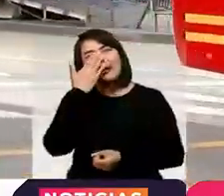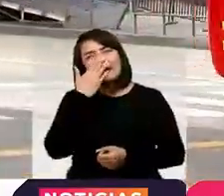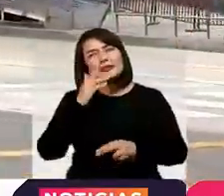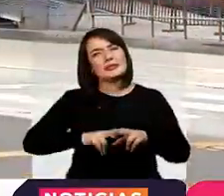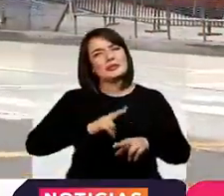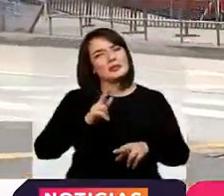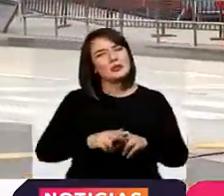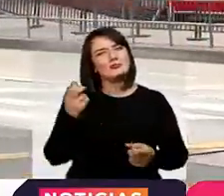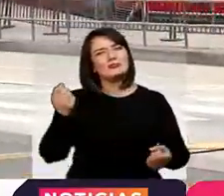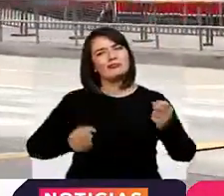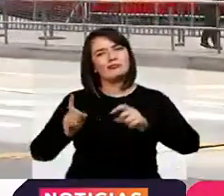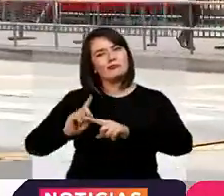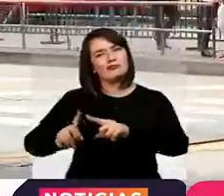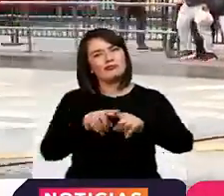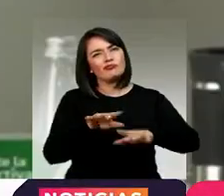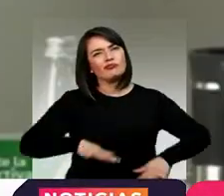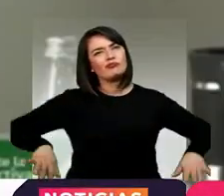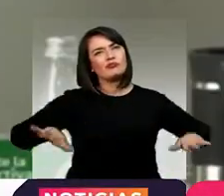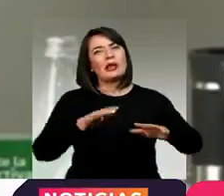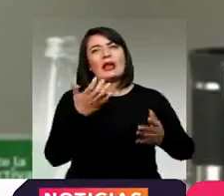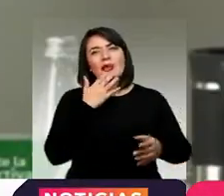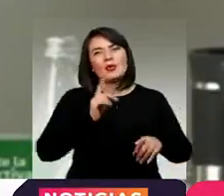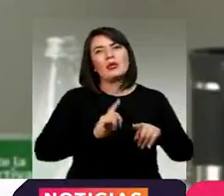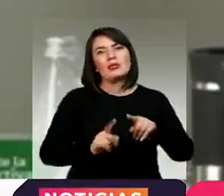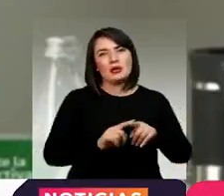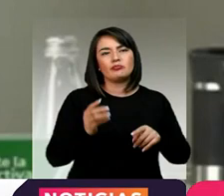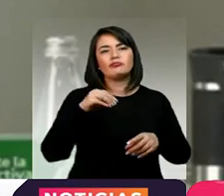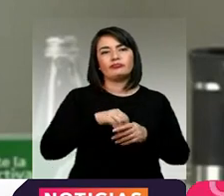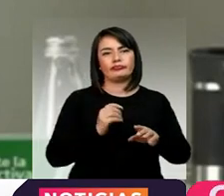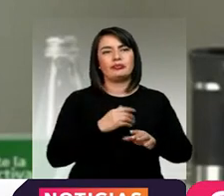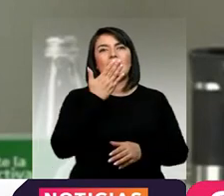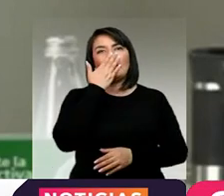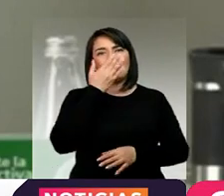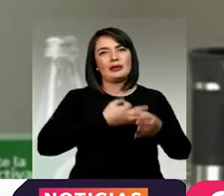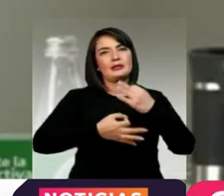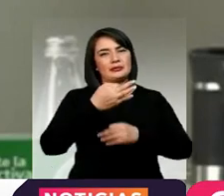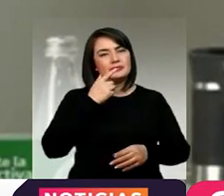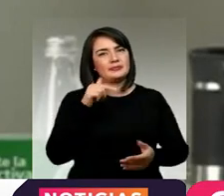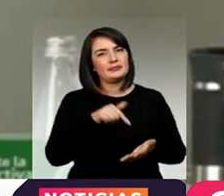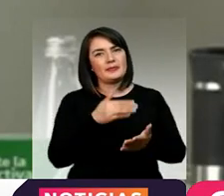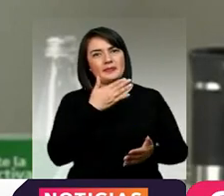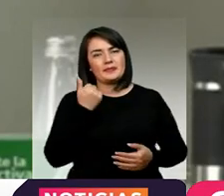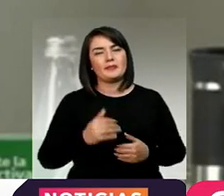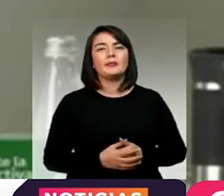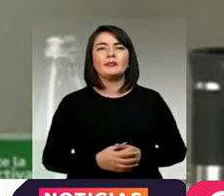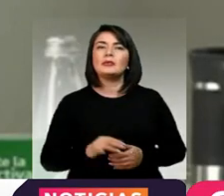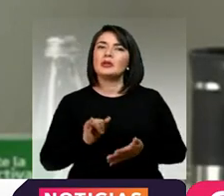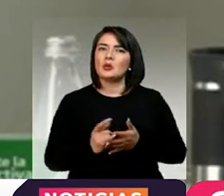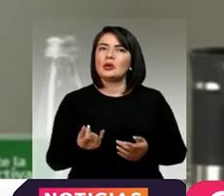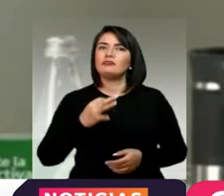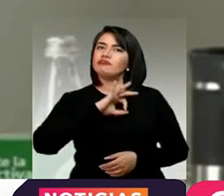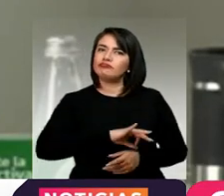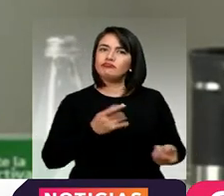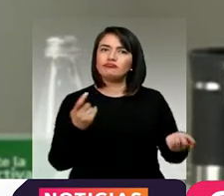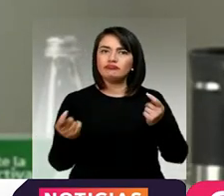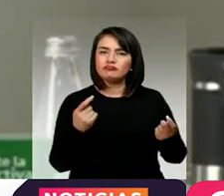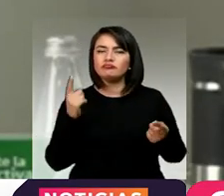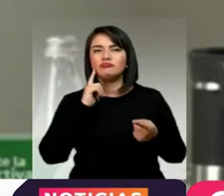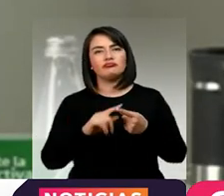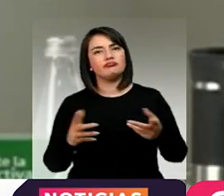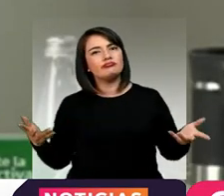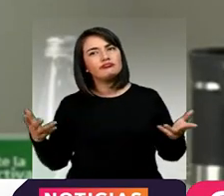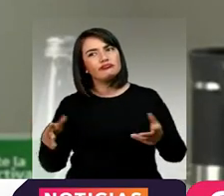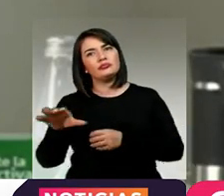de transporte masivo como Transmilenio. Enfocándonos hacia nuevos negocios que van a ser muy rentables, hacia beneficios para la